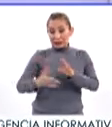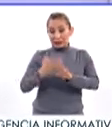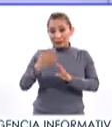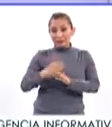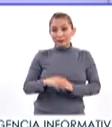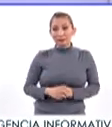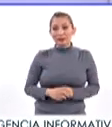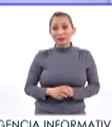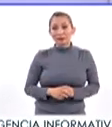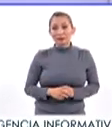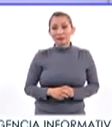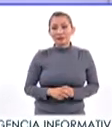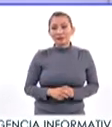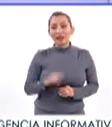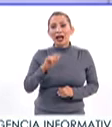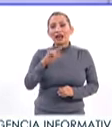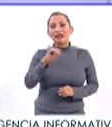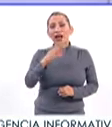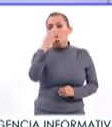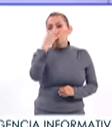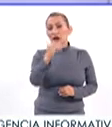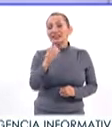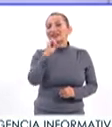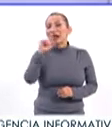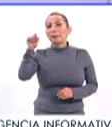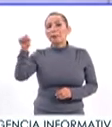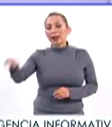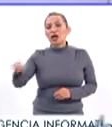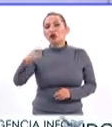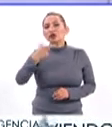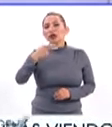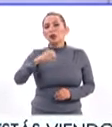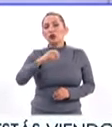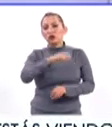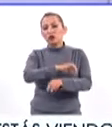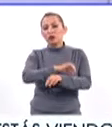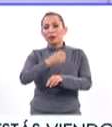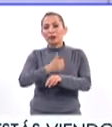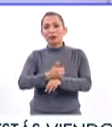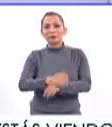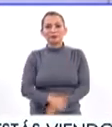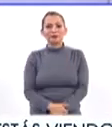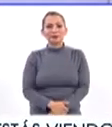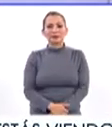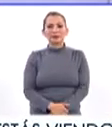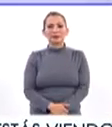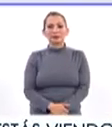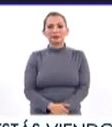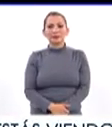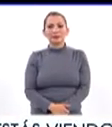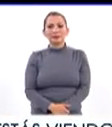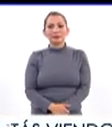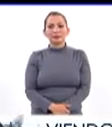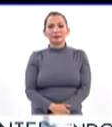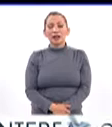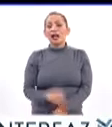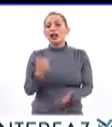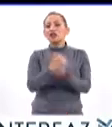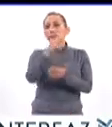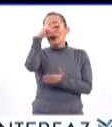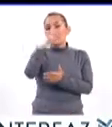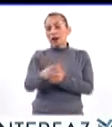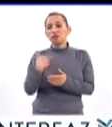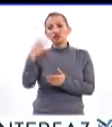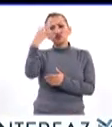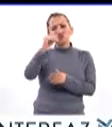universidades en la alcaldía de Coyoacán y también de Gustavo Amadero. La Ciudad de México